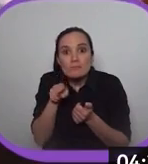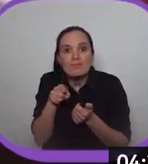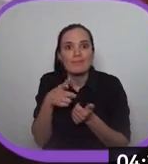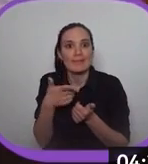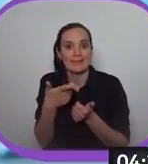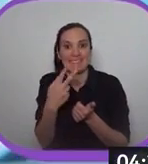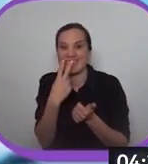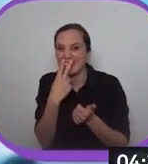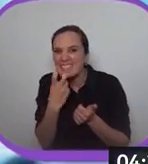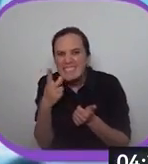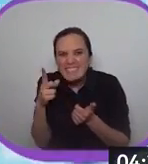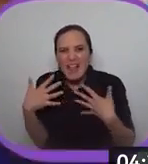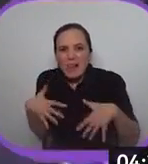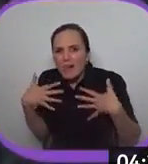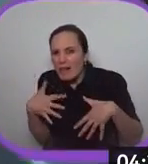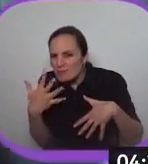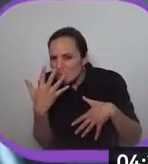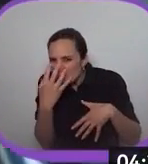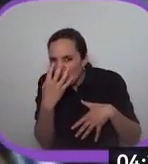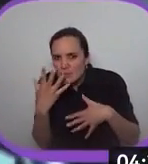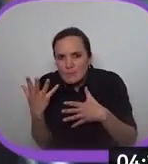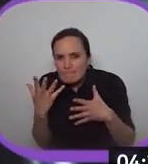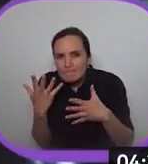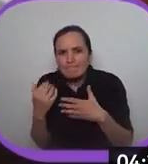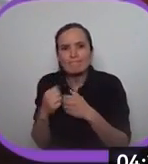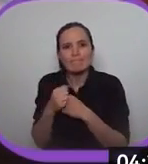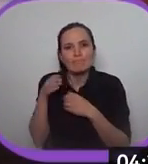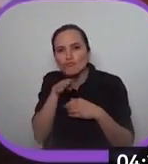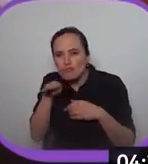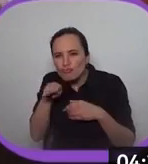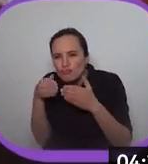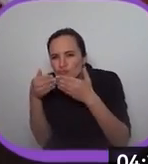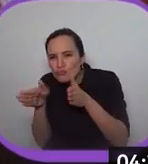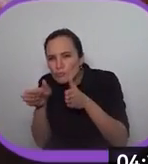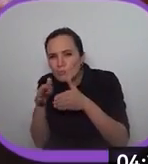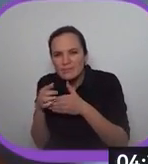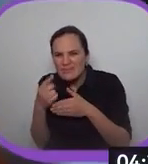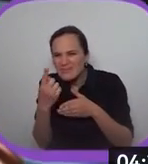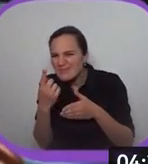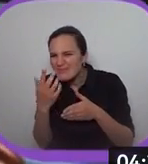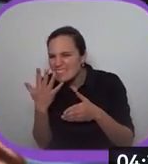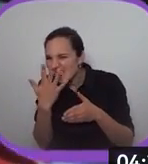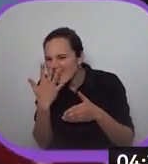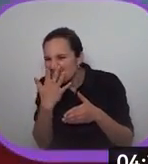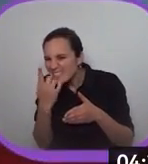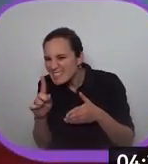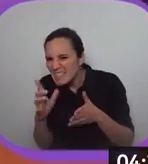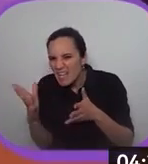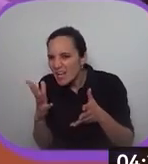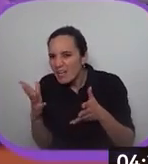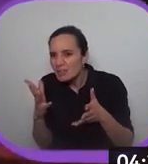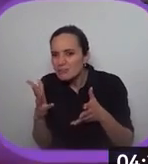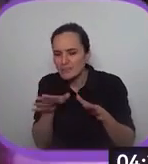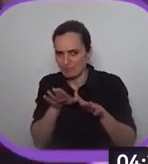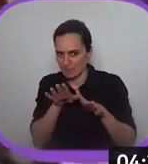¡Bien hecho! Seguro freíste los circuitos del camuflaje. E incluso abrió la puerta del garage. Hay algo muy extraño. Agura, tú